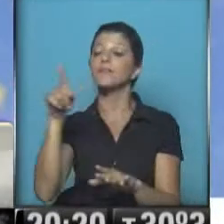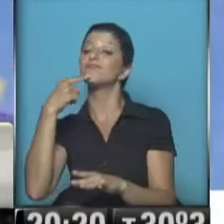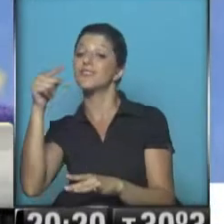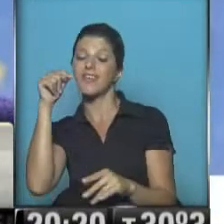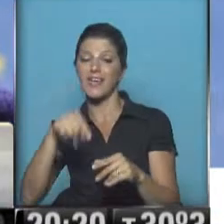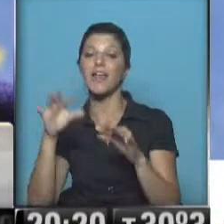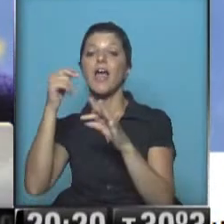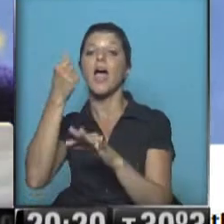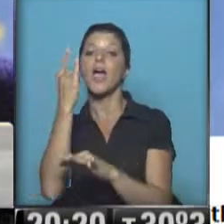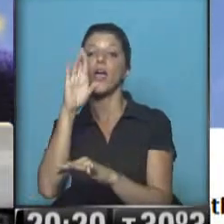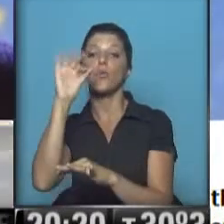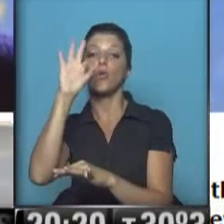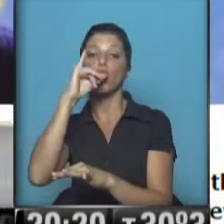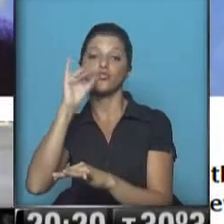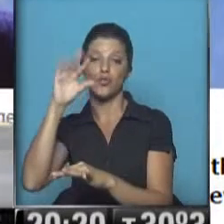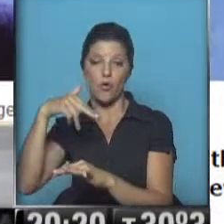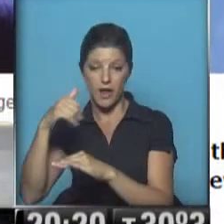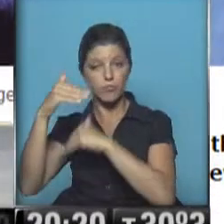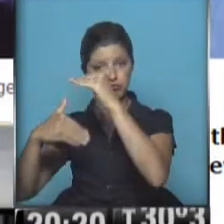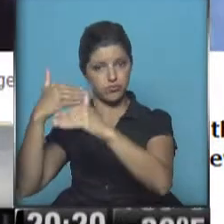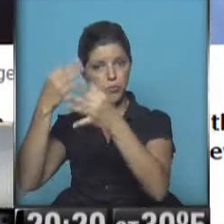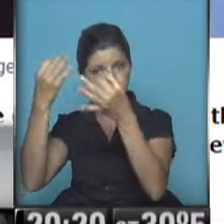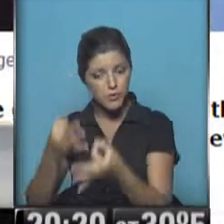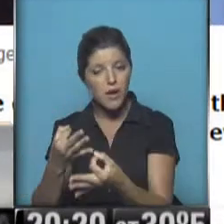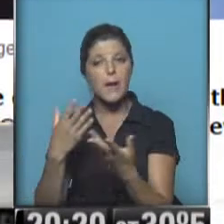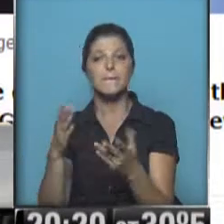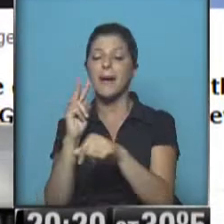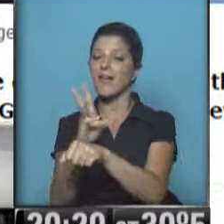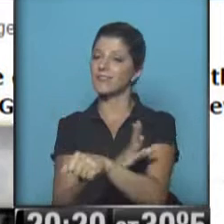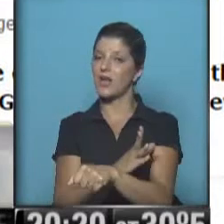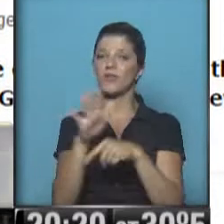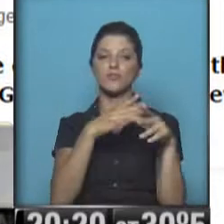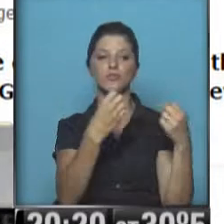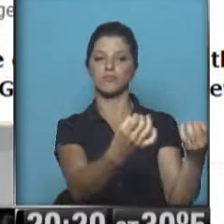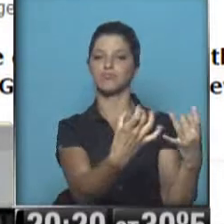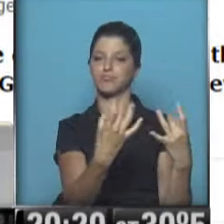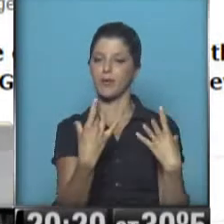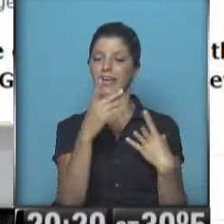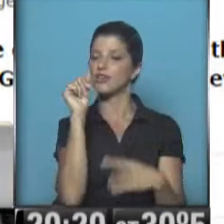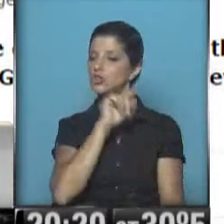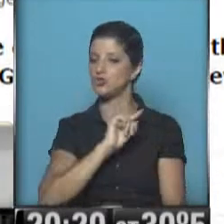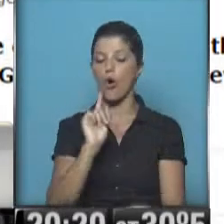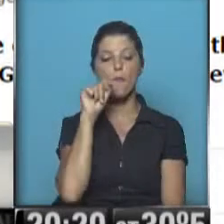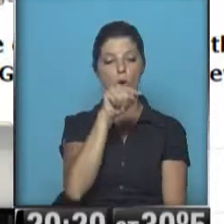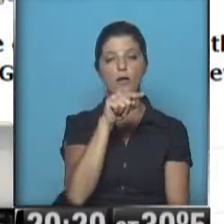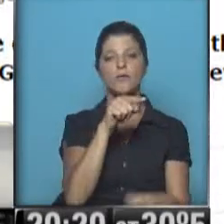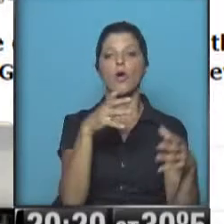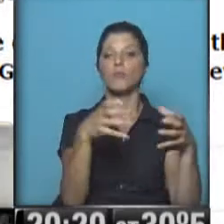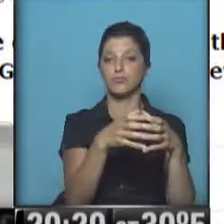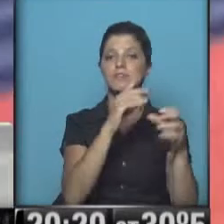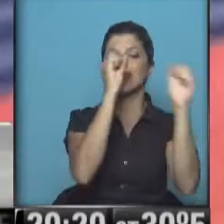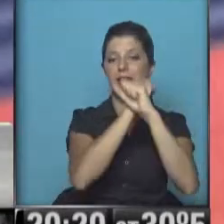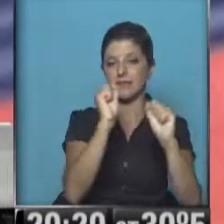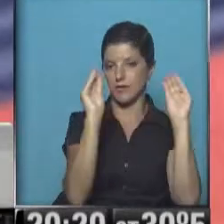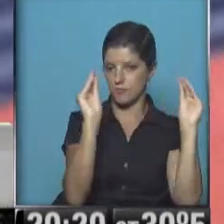eurozona ha hecho los avances necesarios para evitar un efecto contagio y no se vería perjudicada por el abandono griego